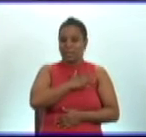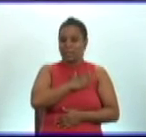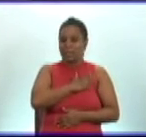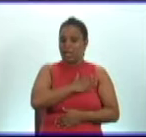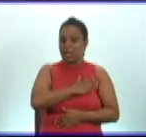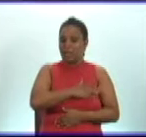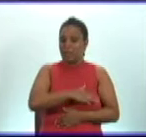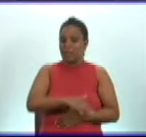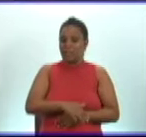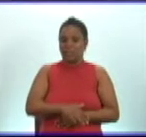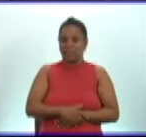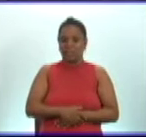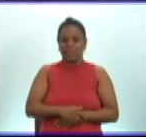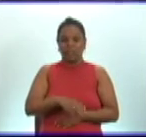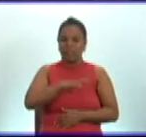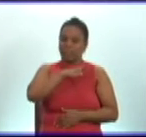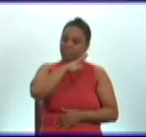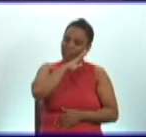mi